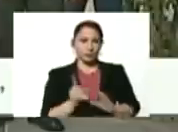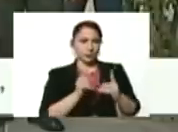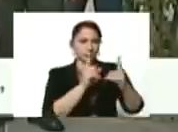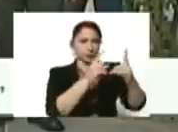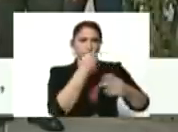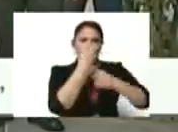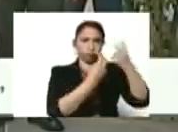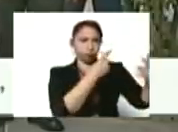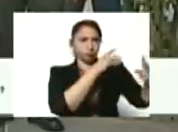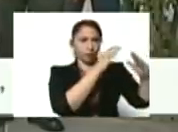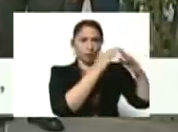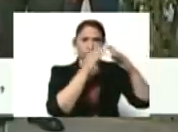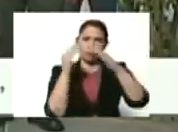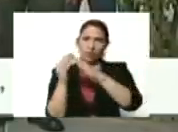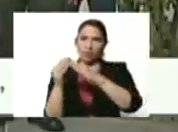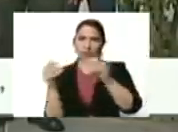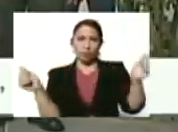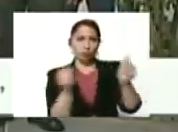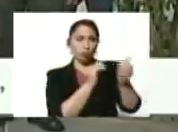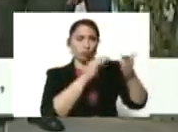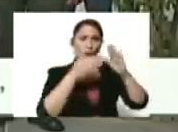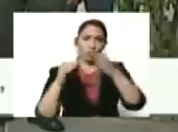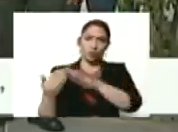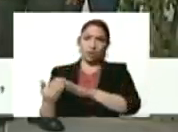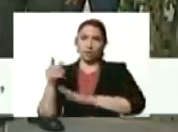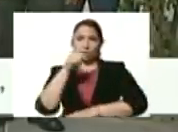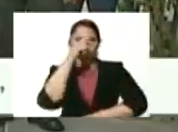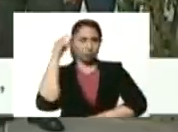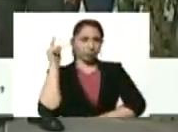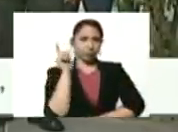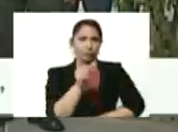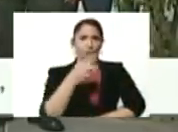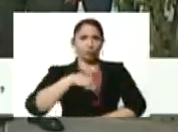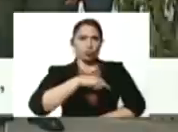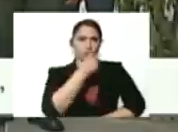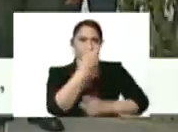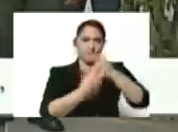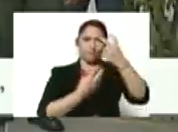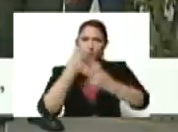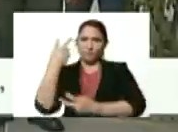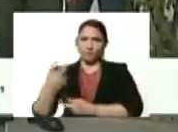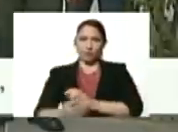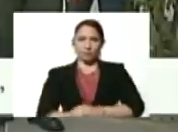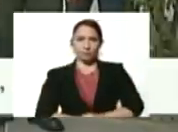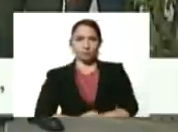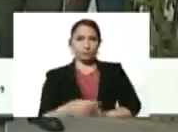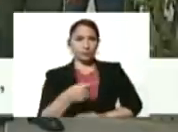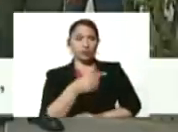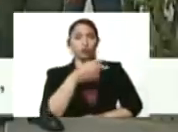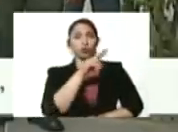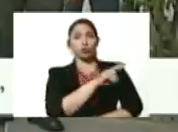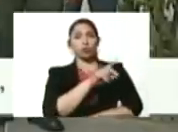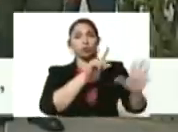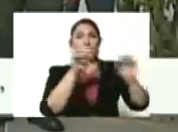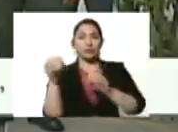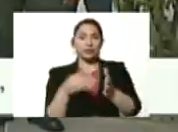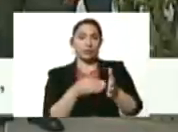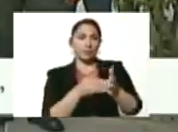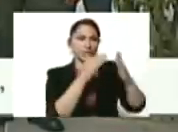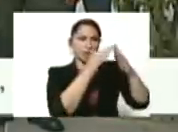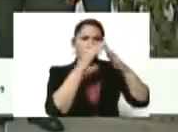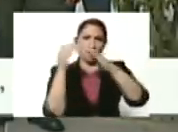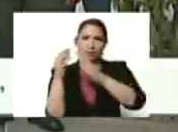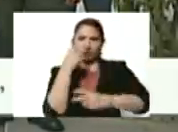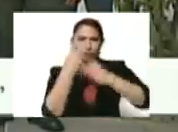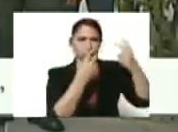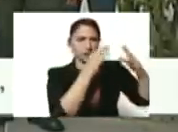por casa, con las comunidades, con el partido. Nosotros hemos recorrido no menos de 260 mil hogares en la ciudad